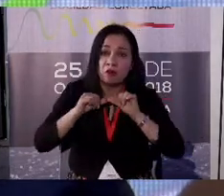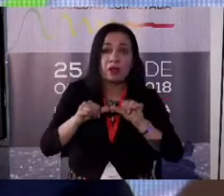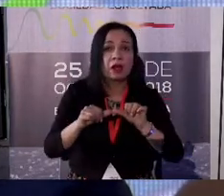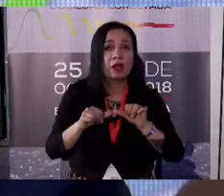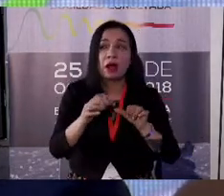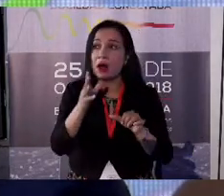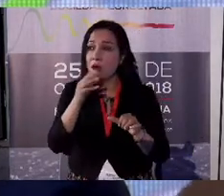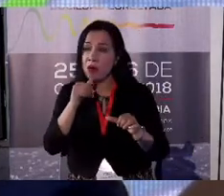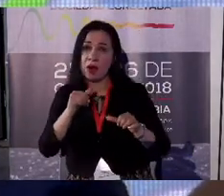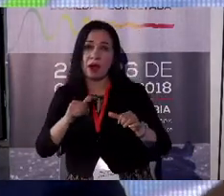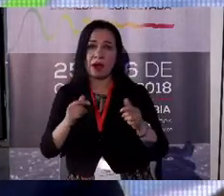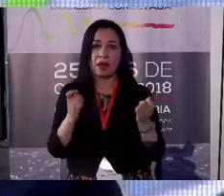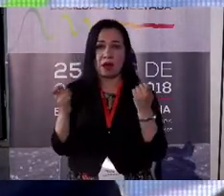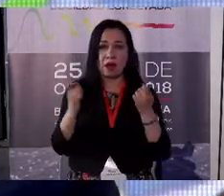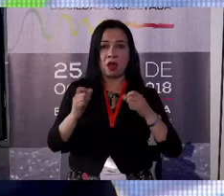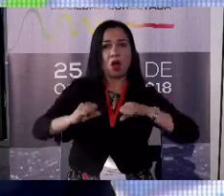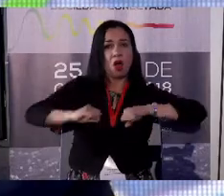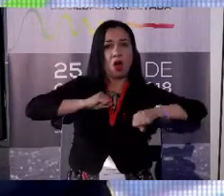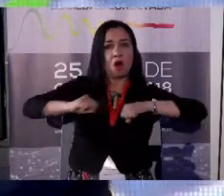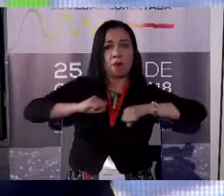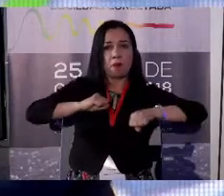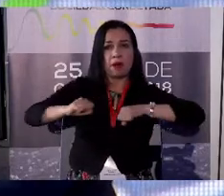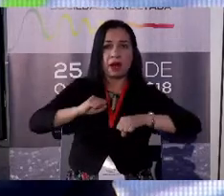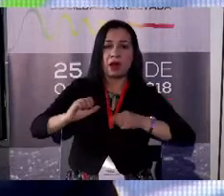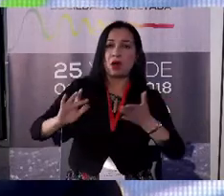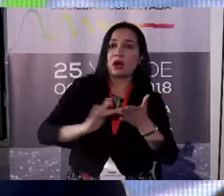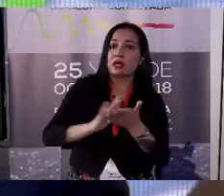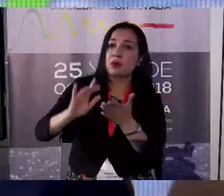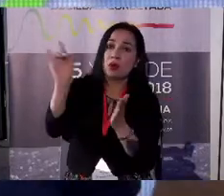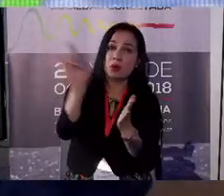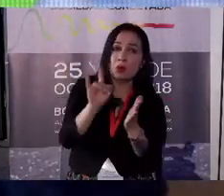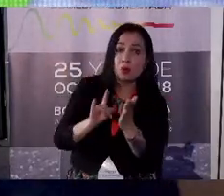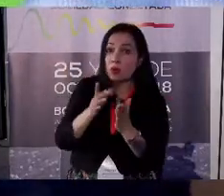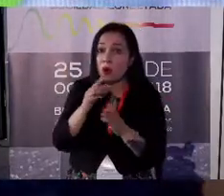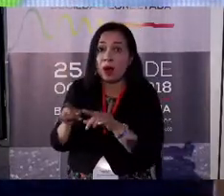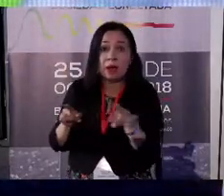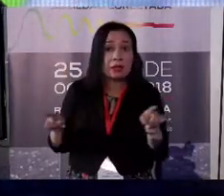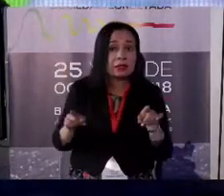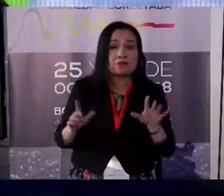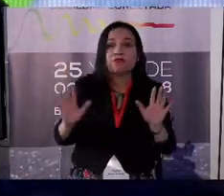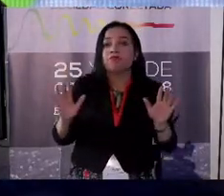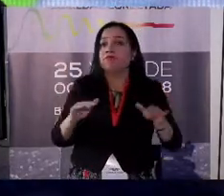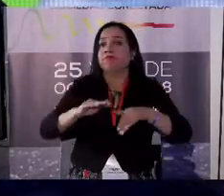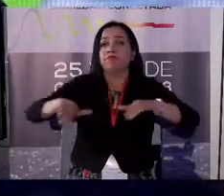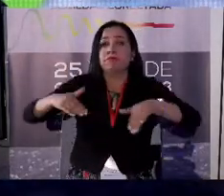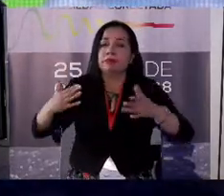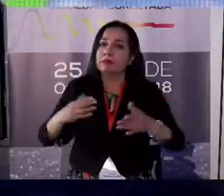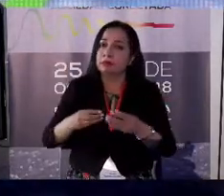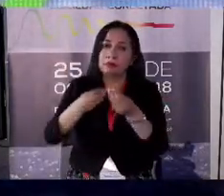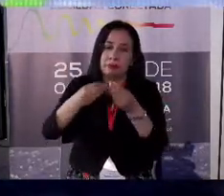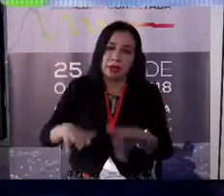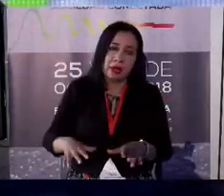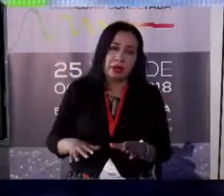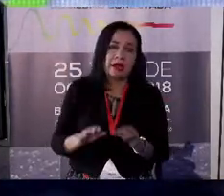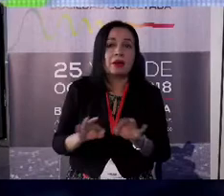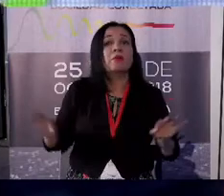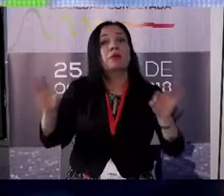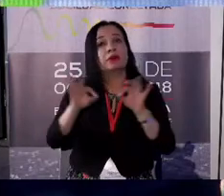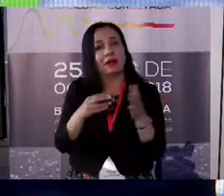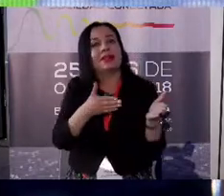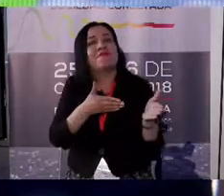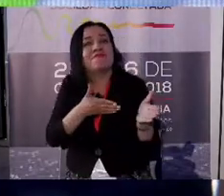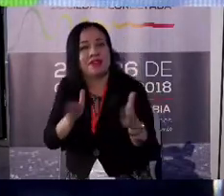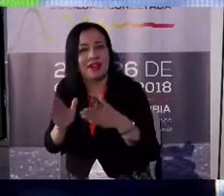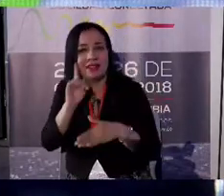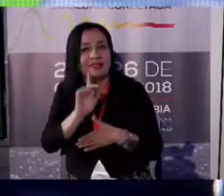sin pata fija. Ningún operador móvil tiene futuro si es solo móvil. Por eso es fundamental trabajar en los planes nacionales de